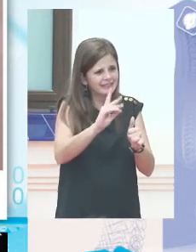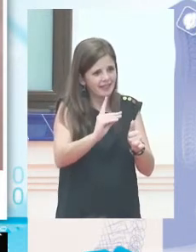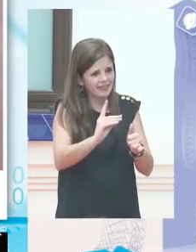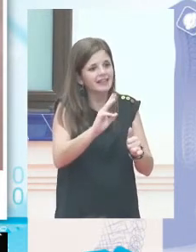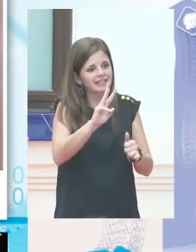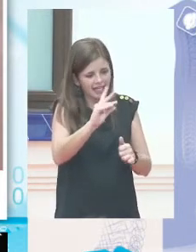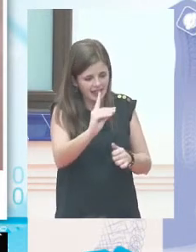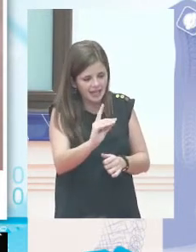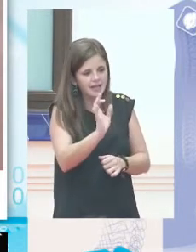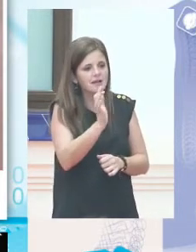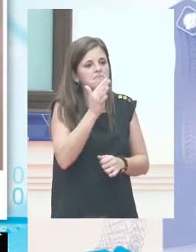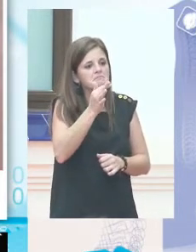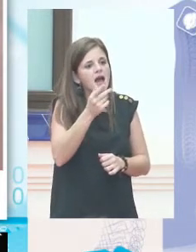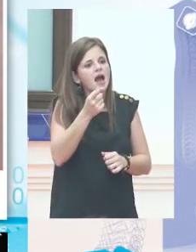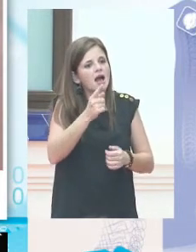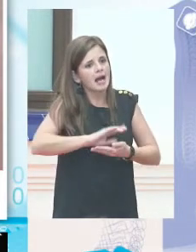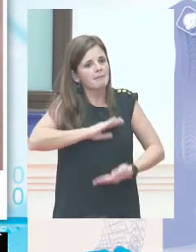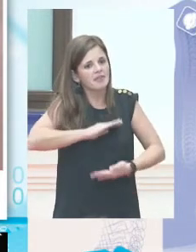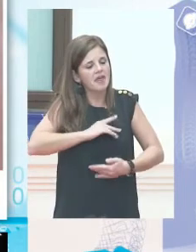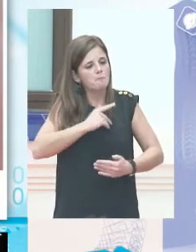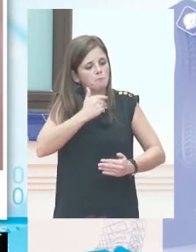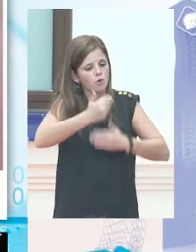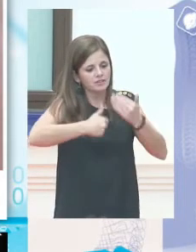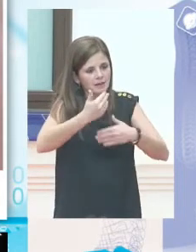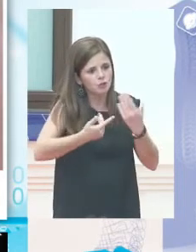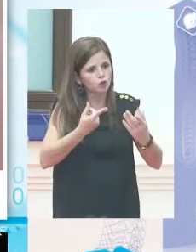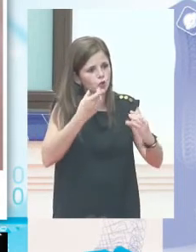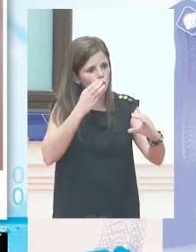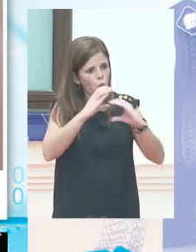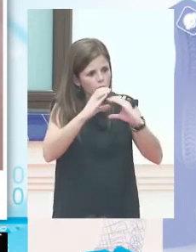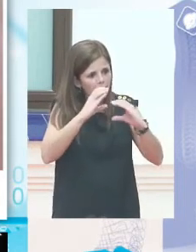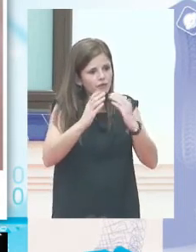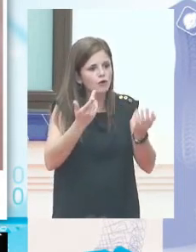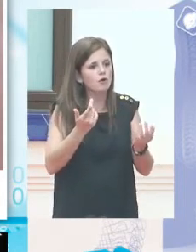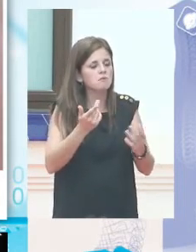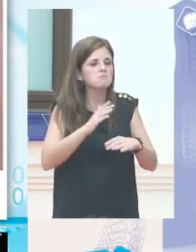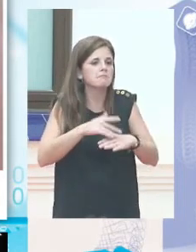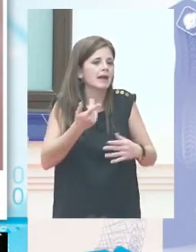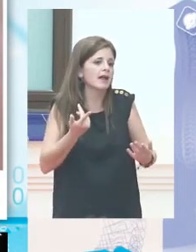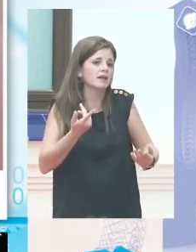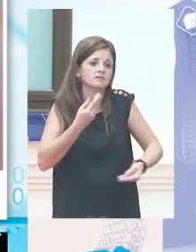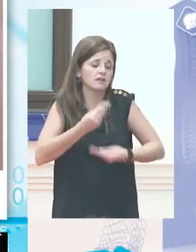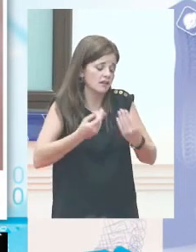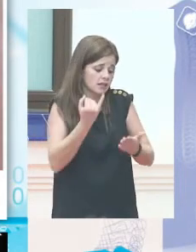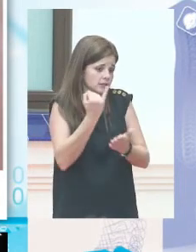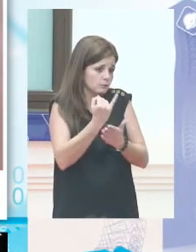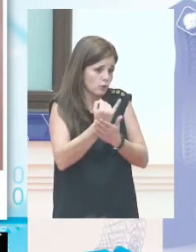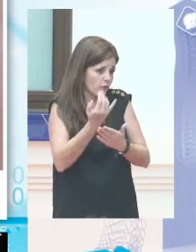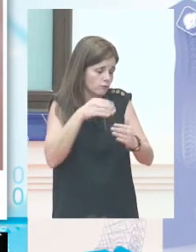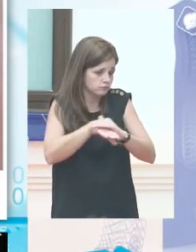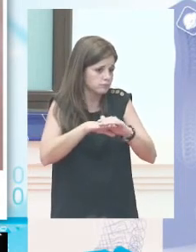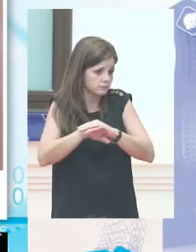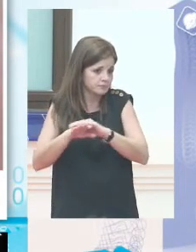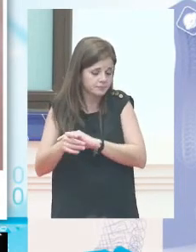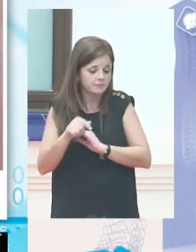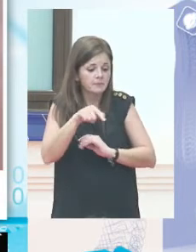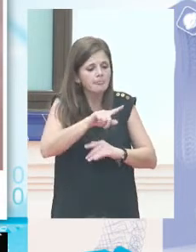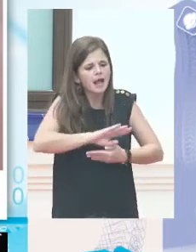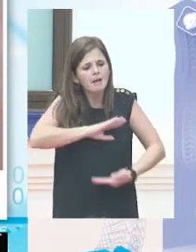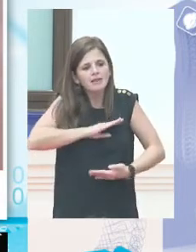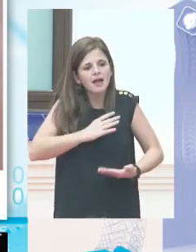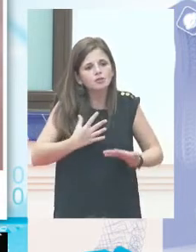gran capacidad de procesamiento, de computación, para poder realizar las simulaciones que realizamos. ¿Y dónde tenemos esas